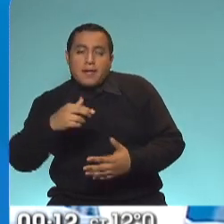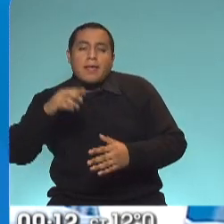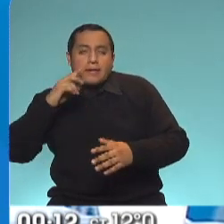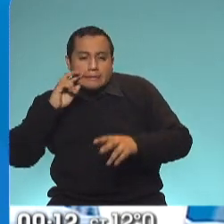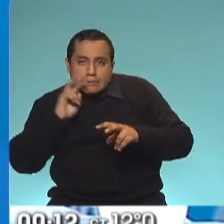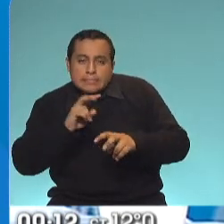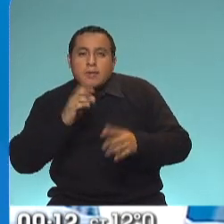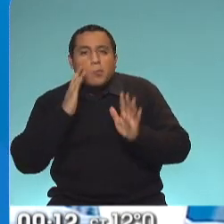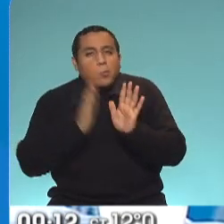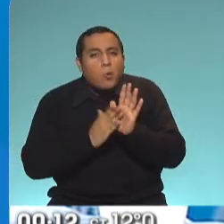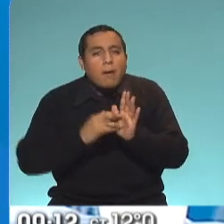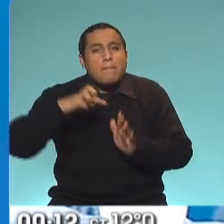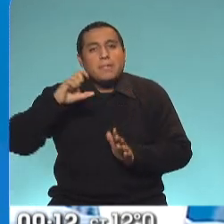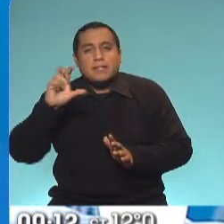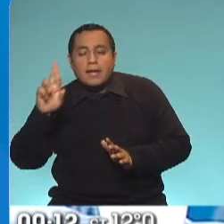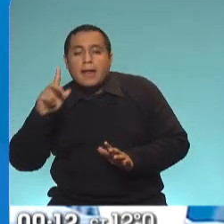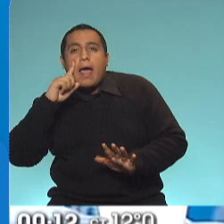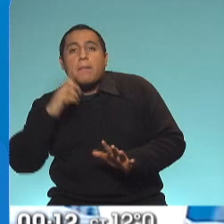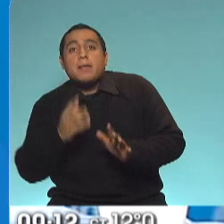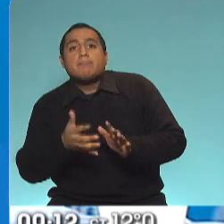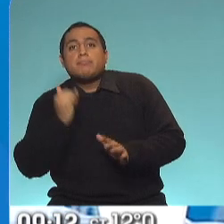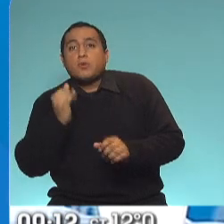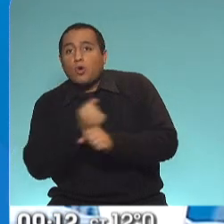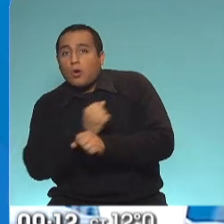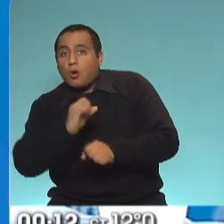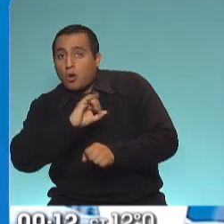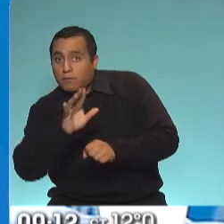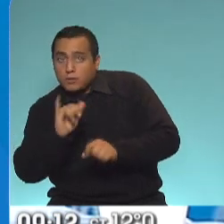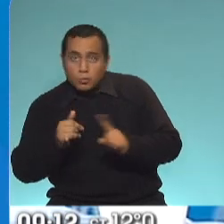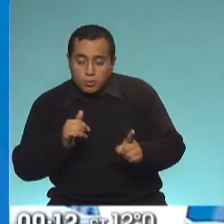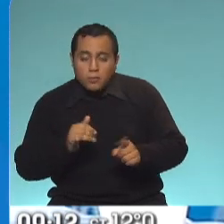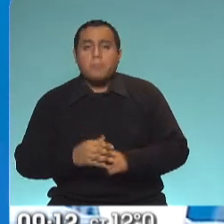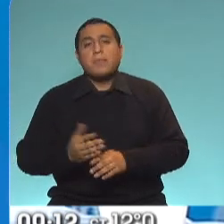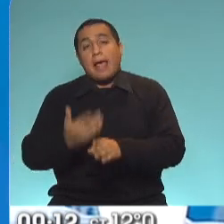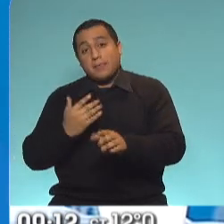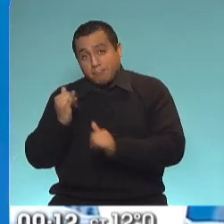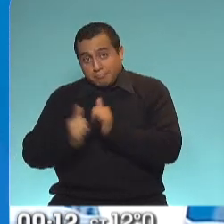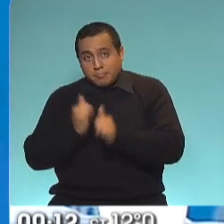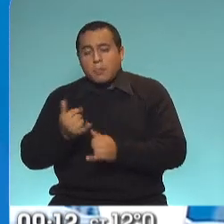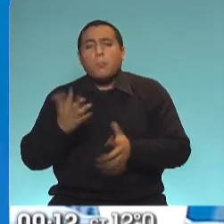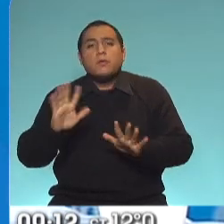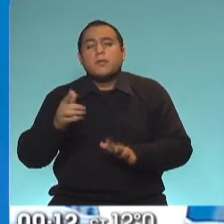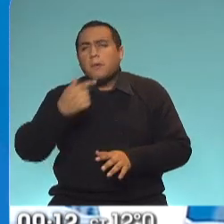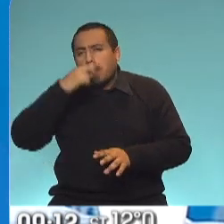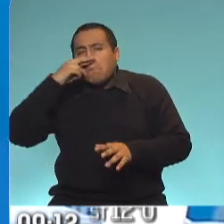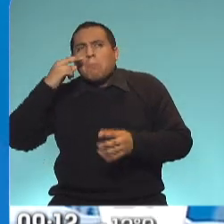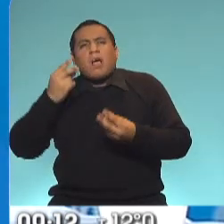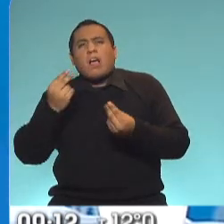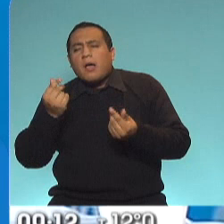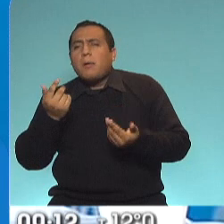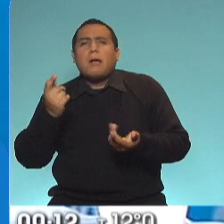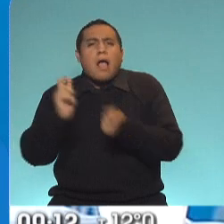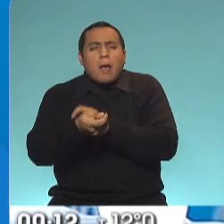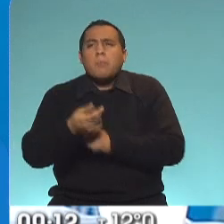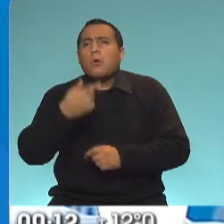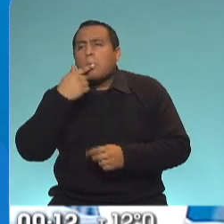su diagnóstico. Como antes veníamos determinando, si hay una alteración del gusto o del olfato de reciente comienzo de